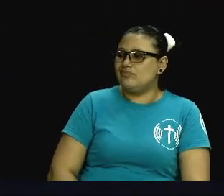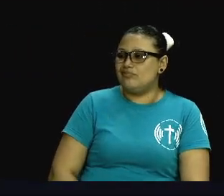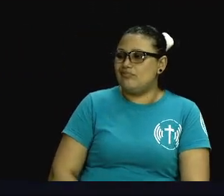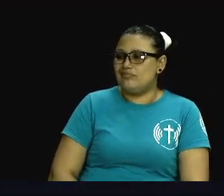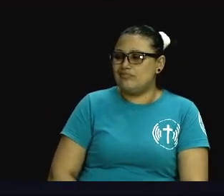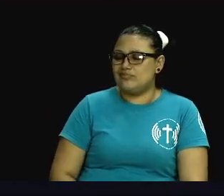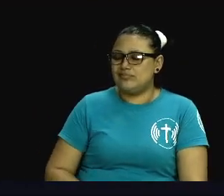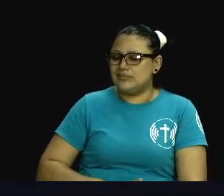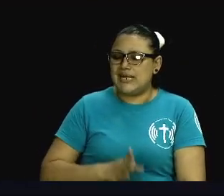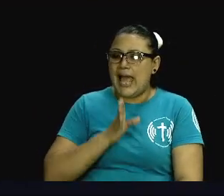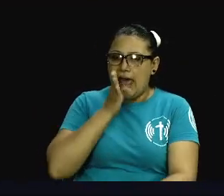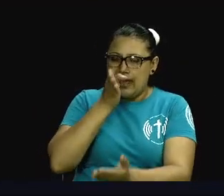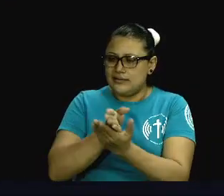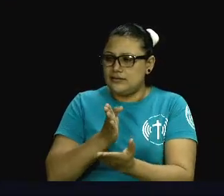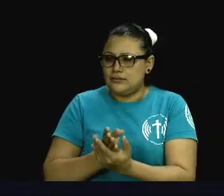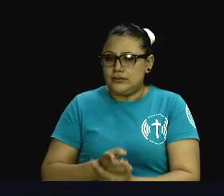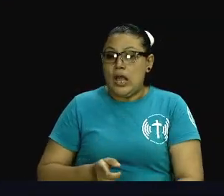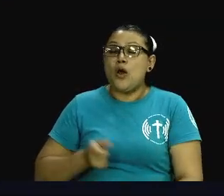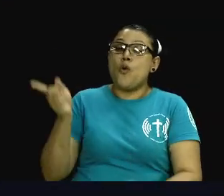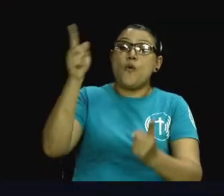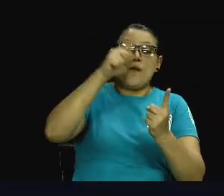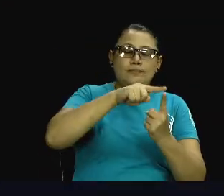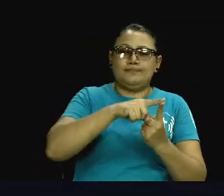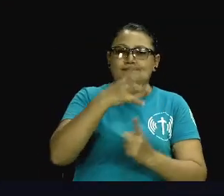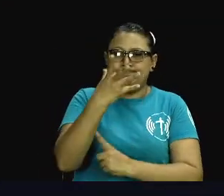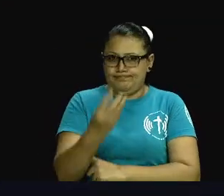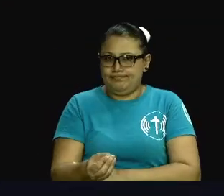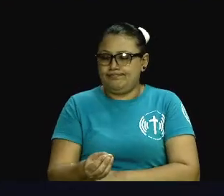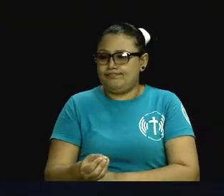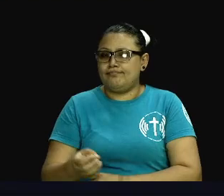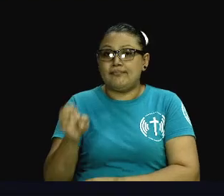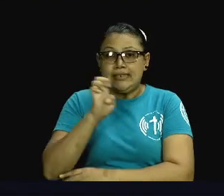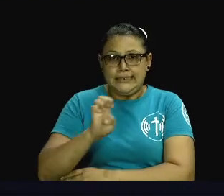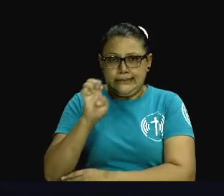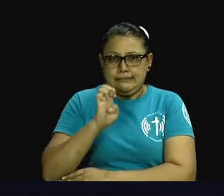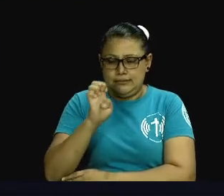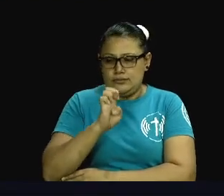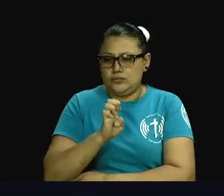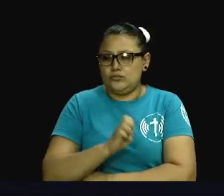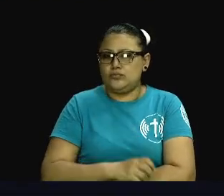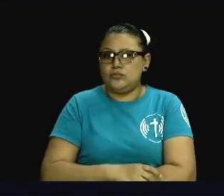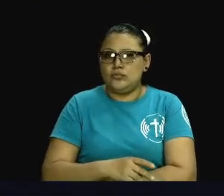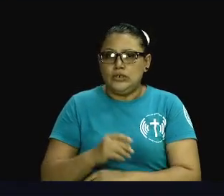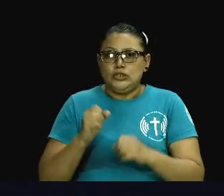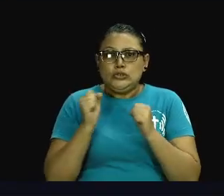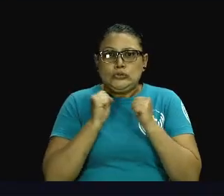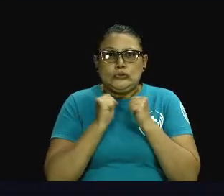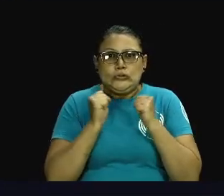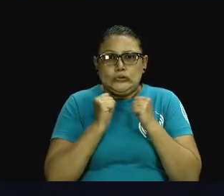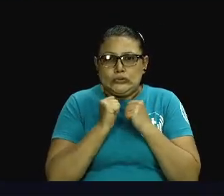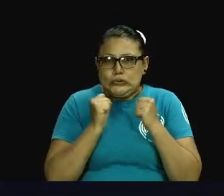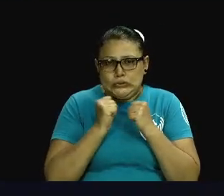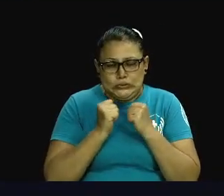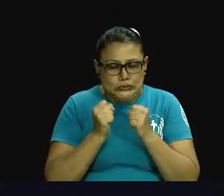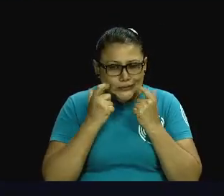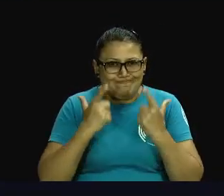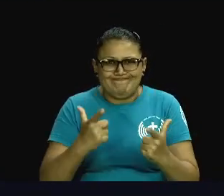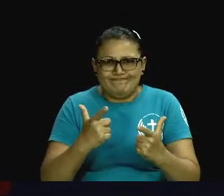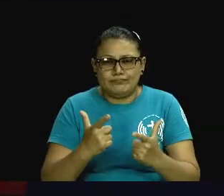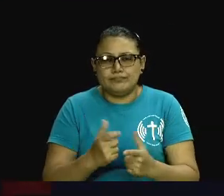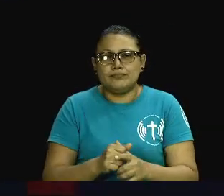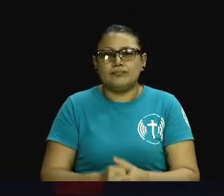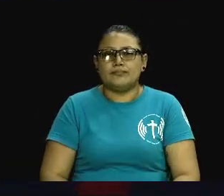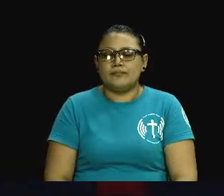hasta que un día en enero que allá en florida se pone muy frío también no nieva pero se pone frío y yo